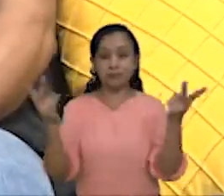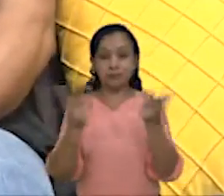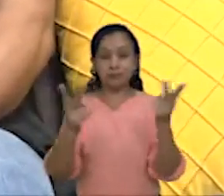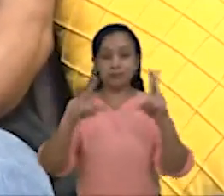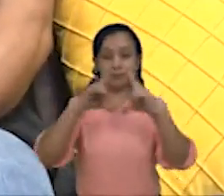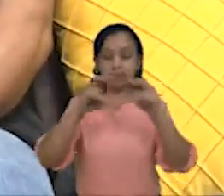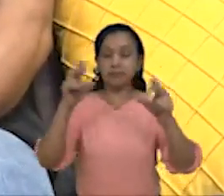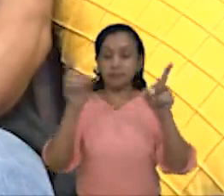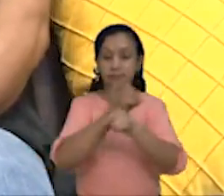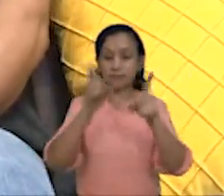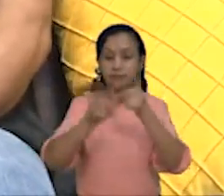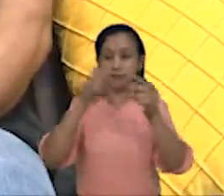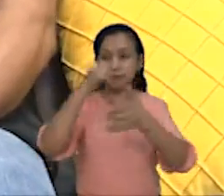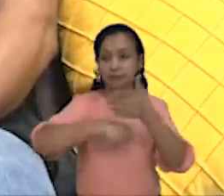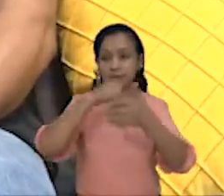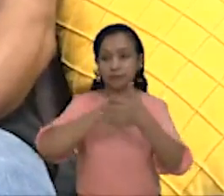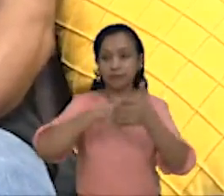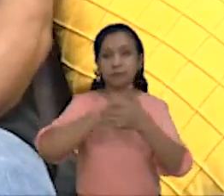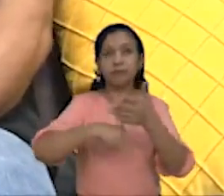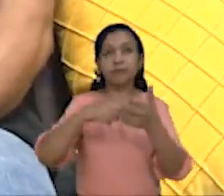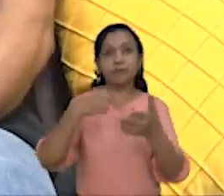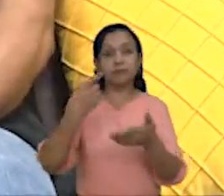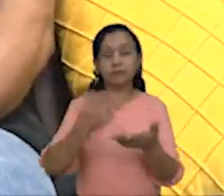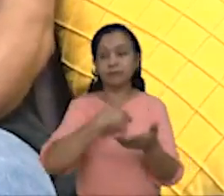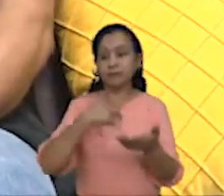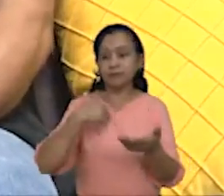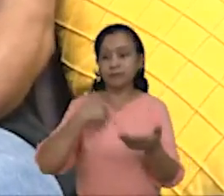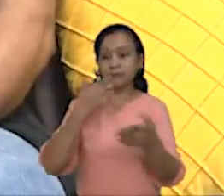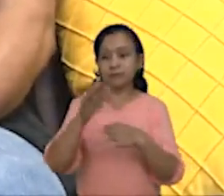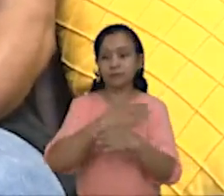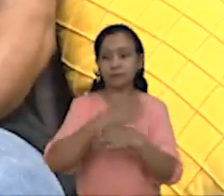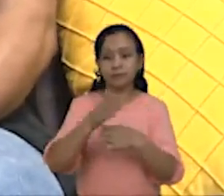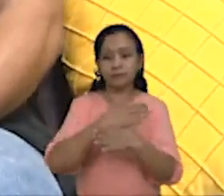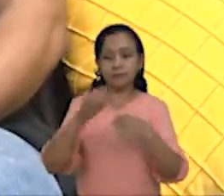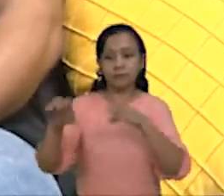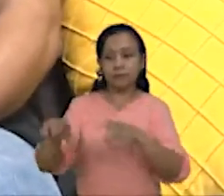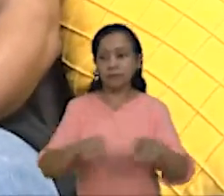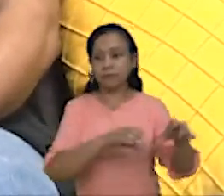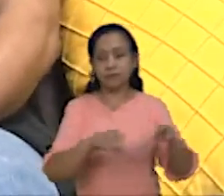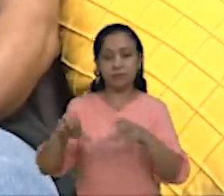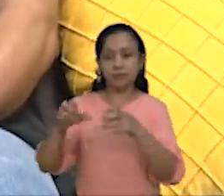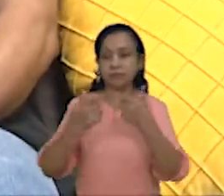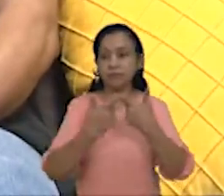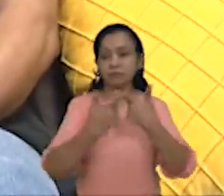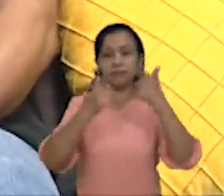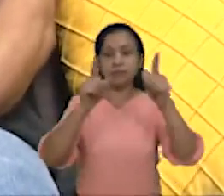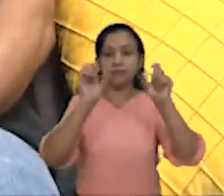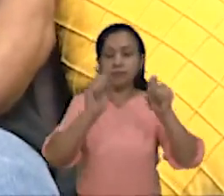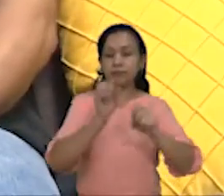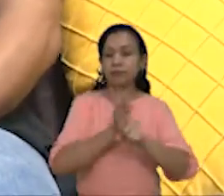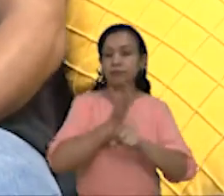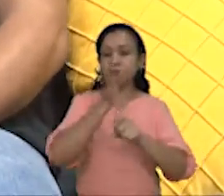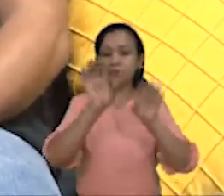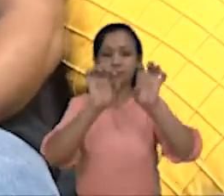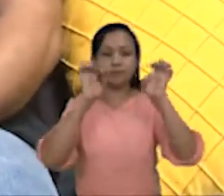debemos defender todos los días como lo hacemos cuando andamos haciendo cualquier tipo de actividad, porque esa es la verdadera libertad de expresión, el poder ir al estadio, como